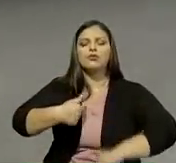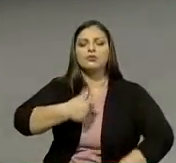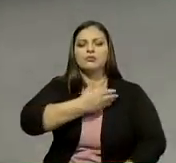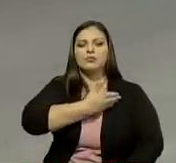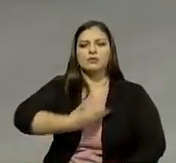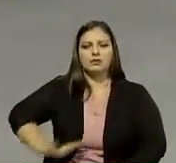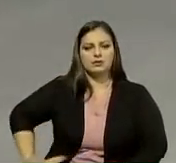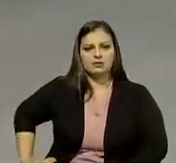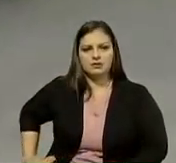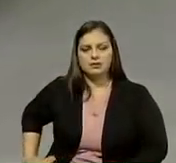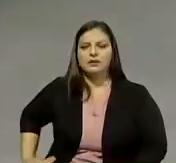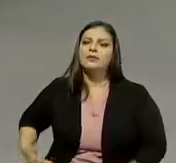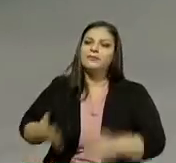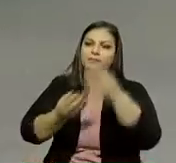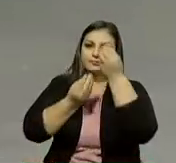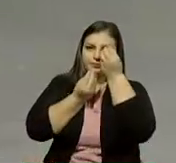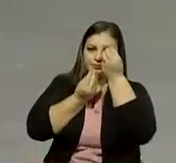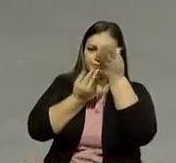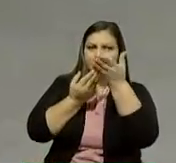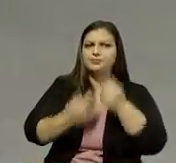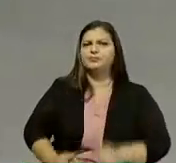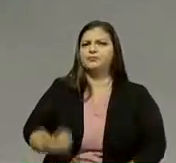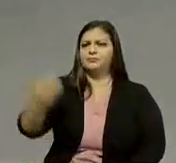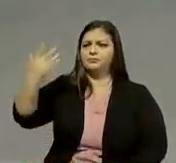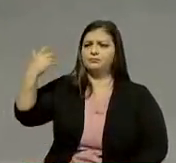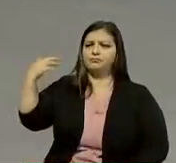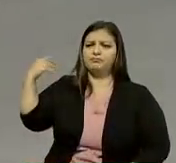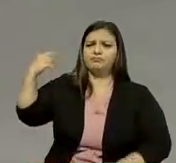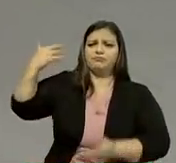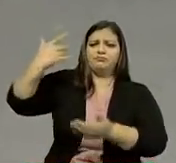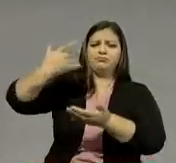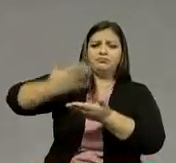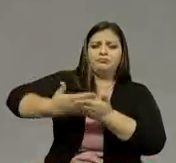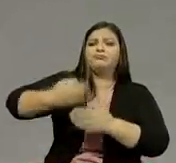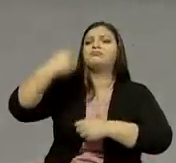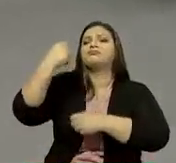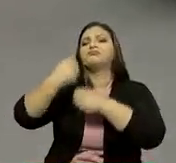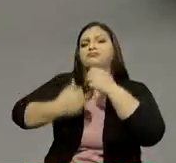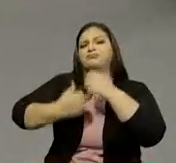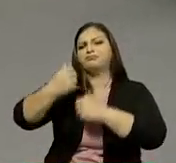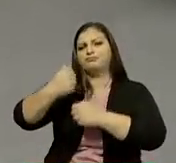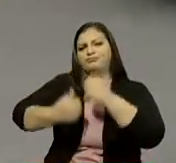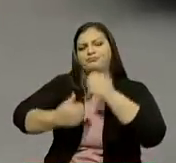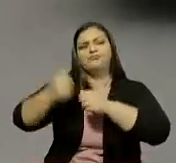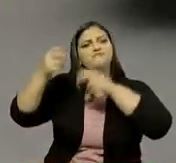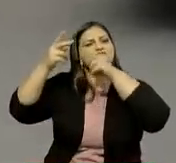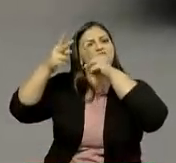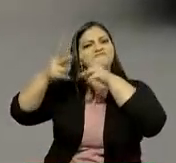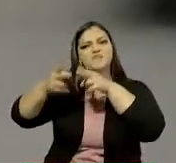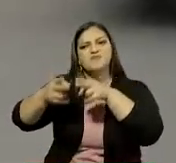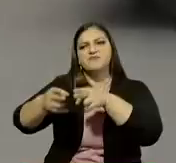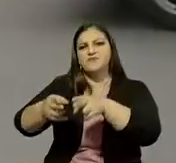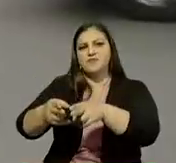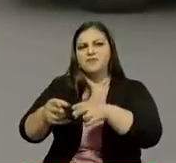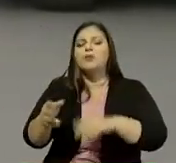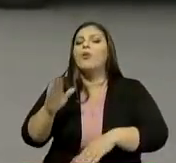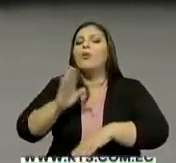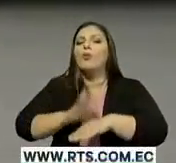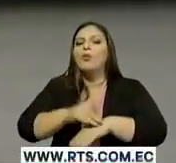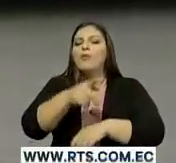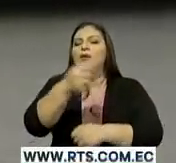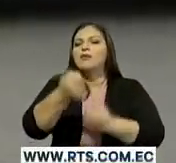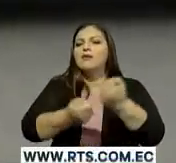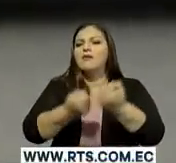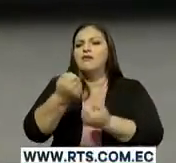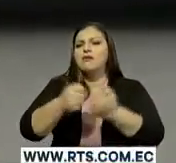pues ya padeciendo hace mucho tiempo con este problemita del tráfico no tenemos no tenemos soluciones